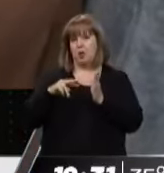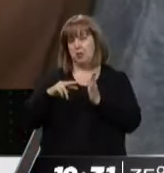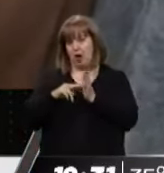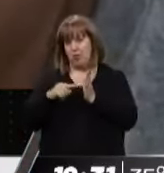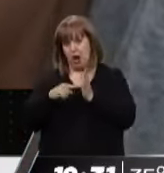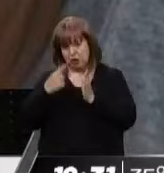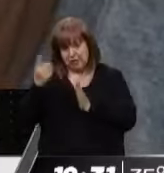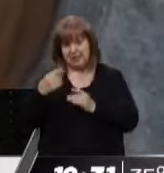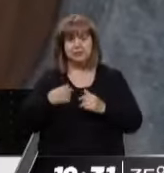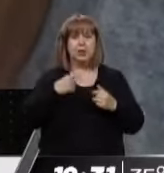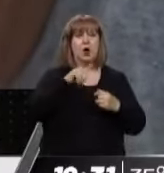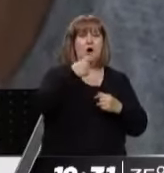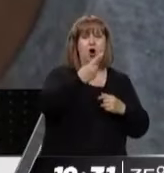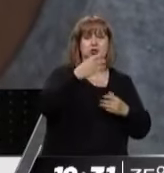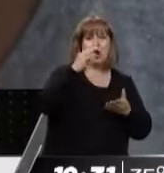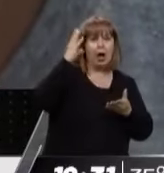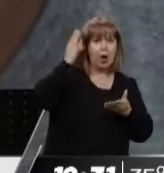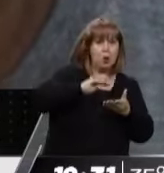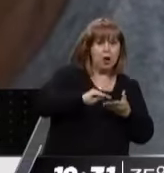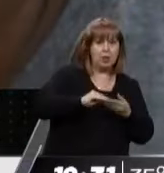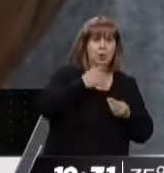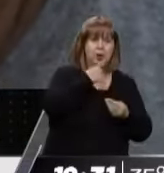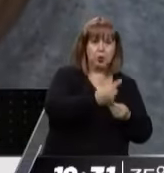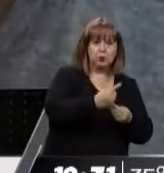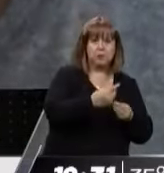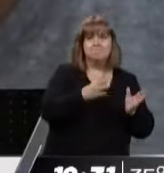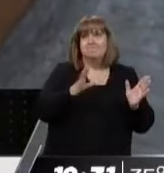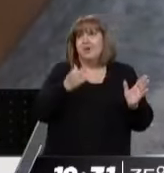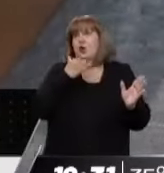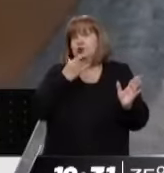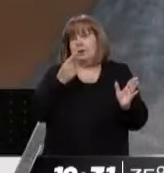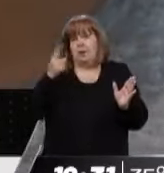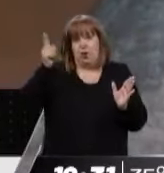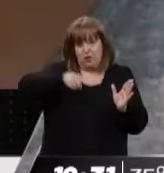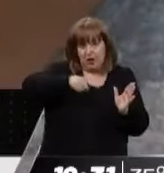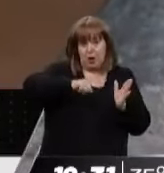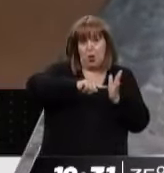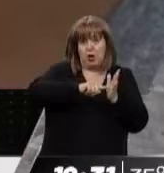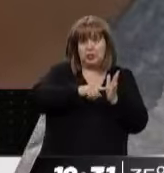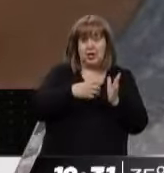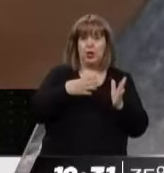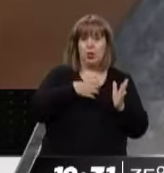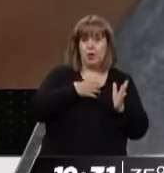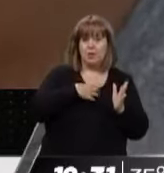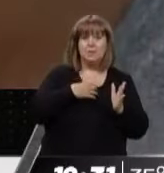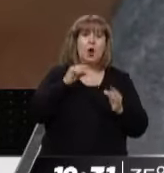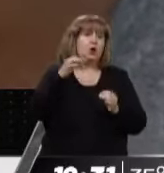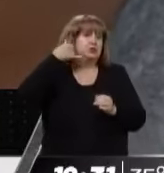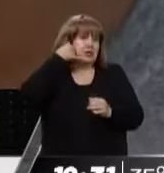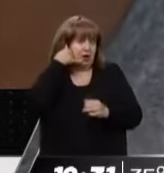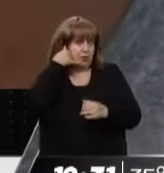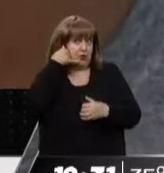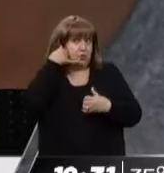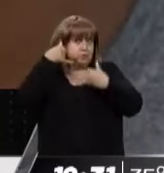vamos a ver la posibilidad de si puede viajar a Mendoza, eso ya no escapa a nuestro alcance, pero si no, por lo menos mantener una reunión por teléfono con el